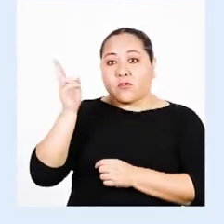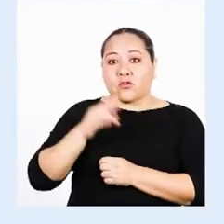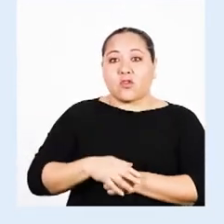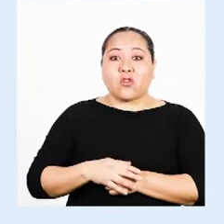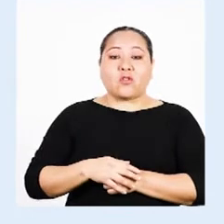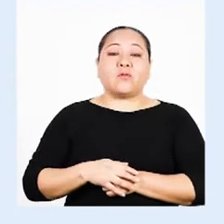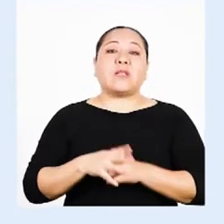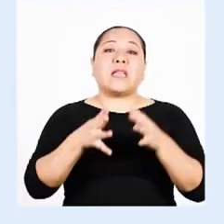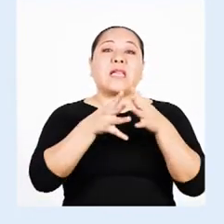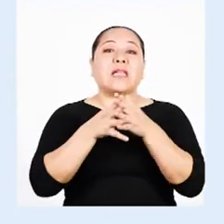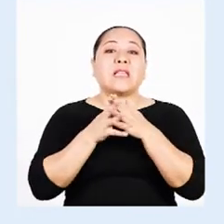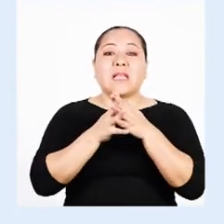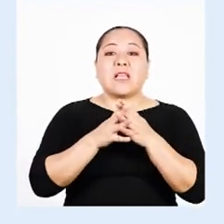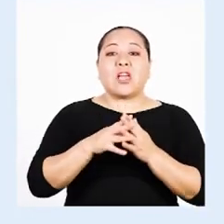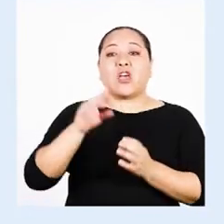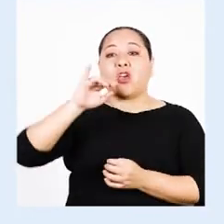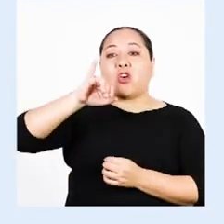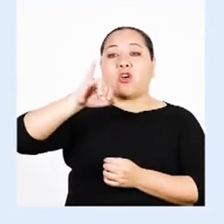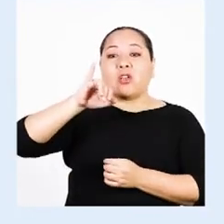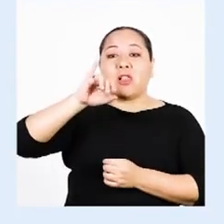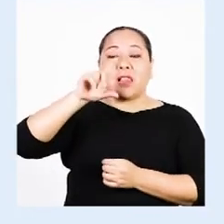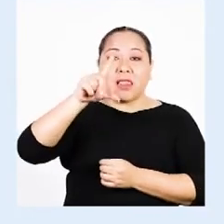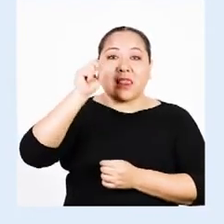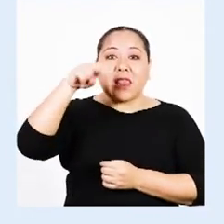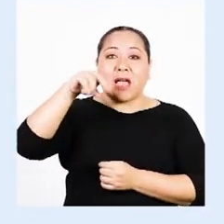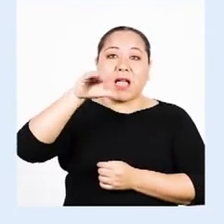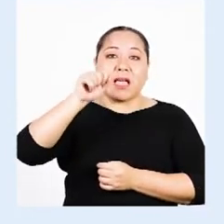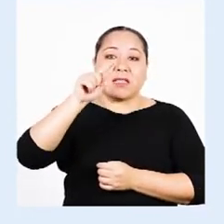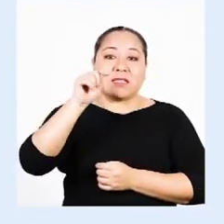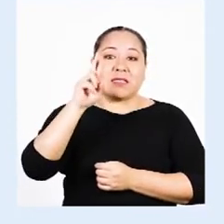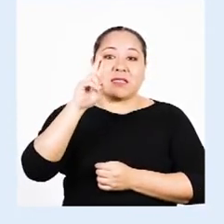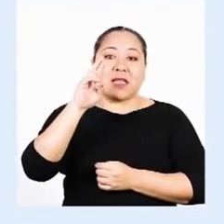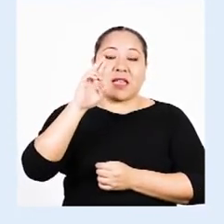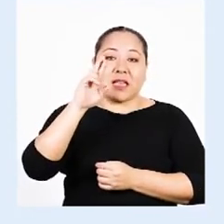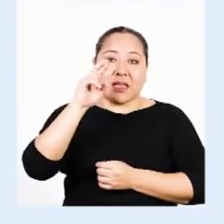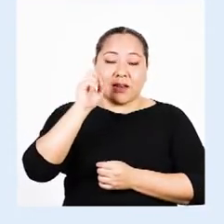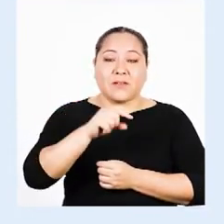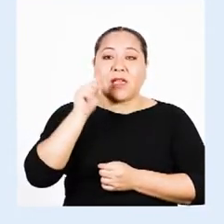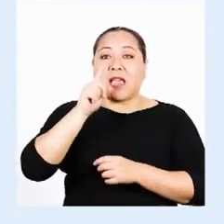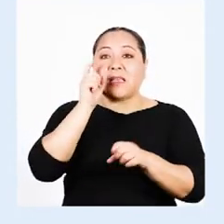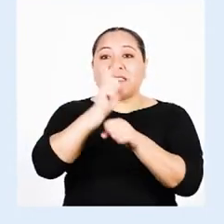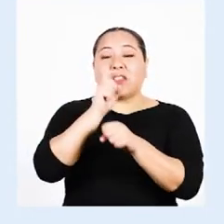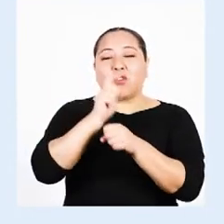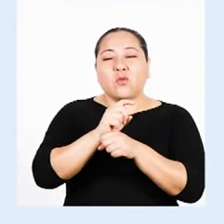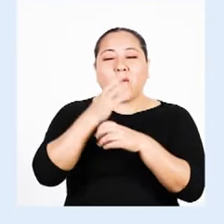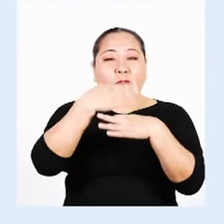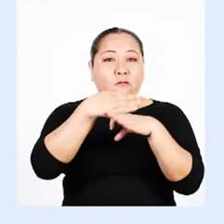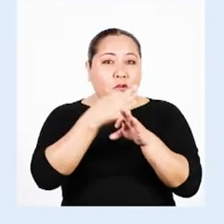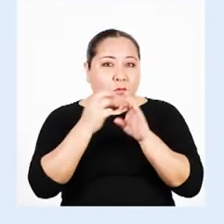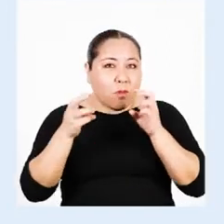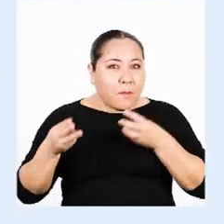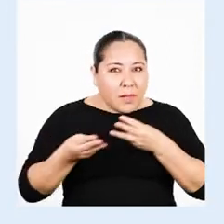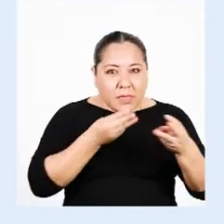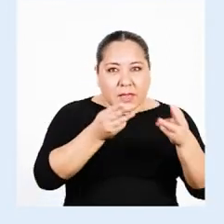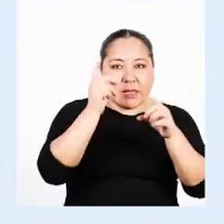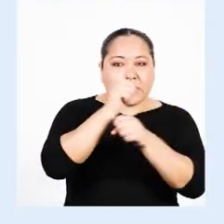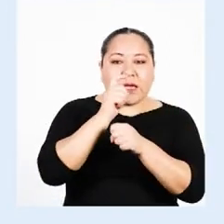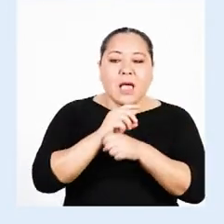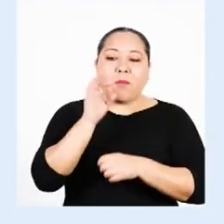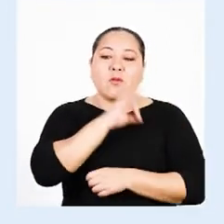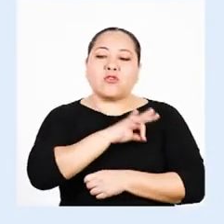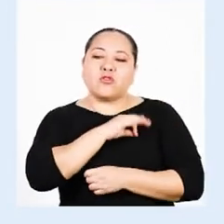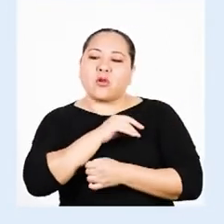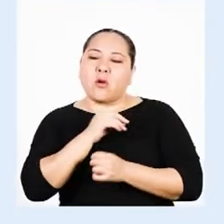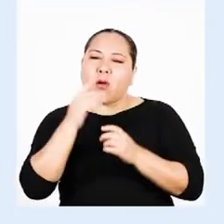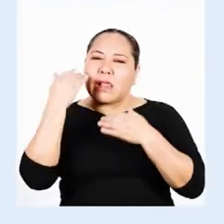inglés llamado Joseph Lancaster desarrolló un método de enseñanza que aprovechaba los